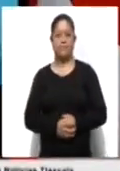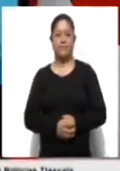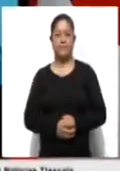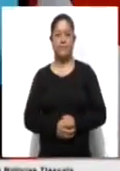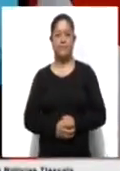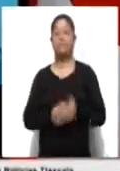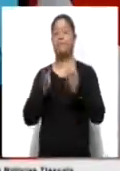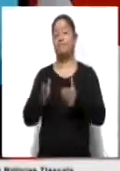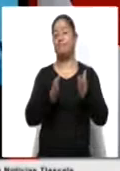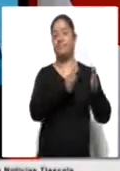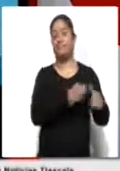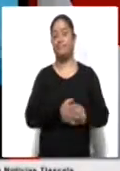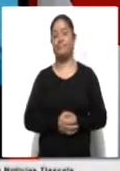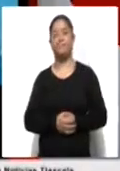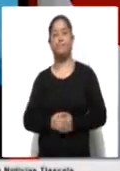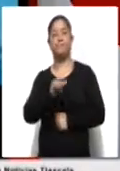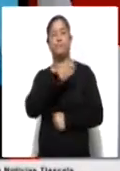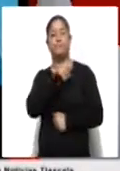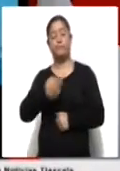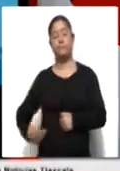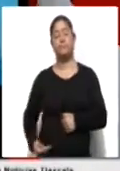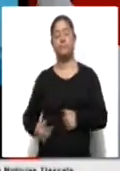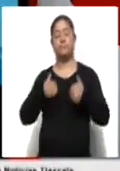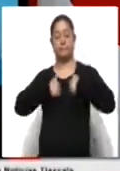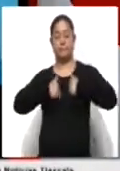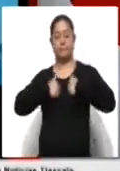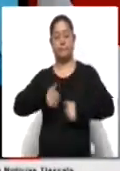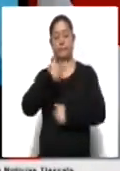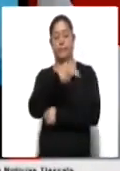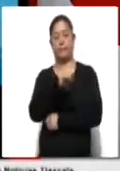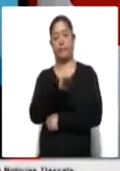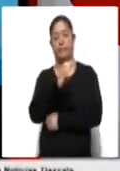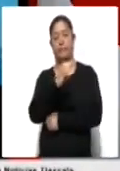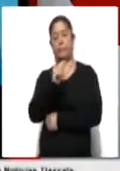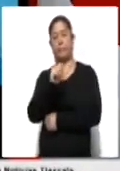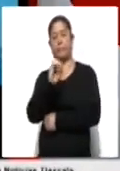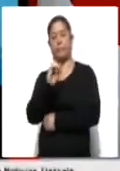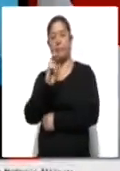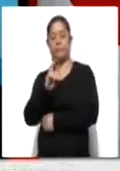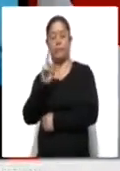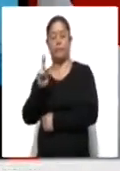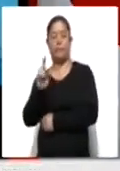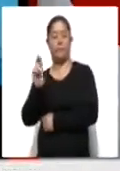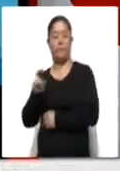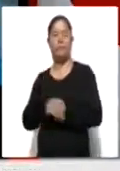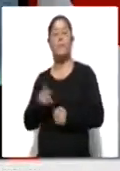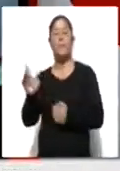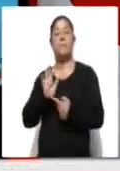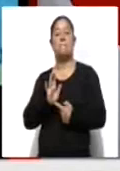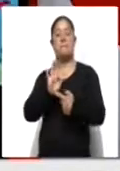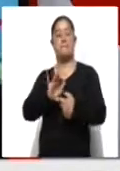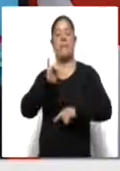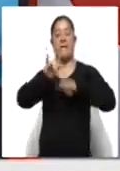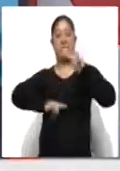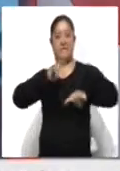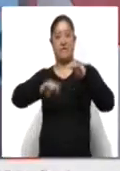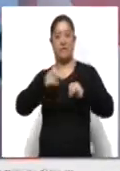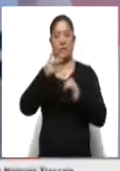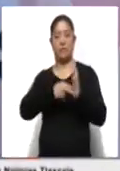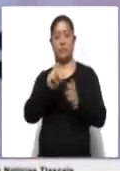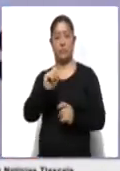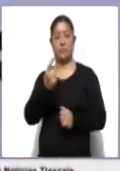Vamos a otros temas. El alcalde de Chiautempan, Héctor Domínguez Rugerio, presentó el cartel de la Feria 2021.